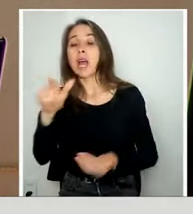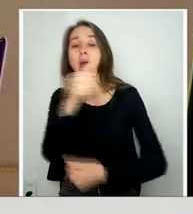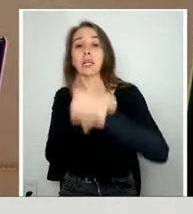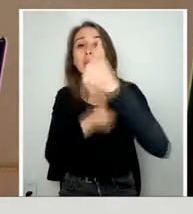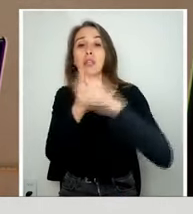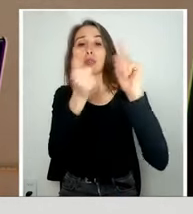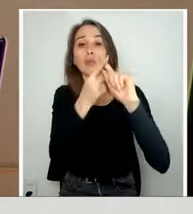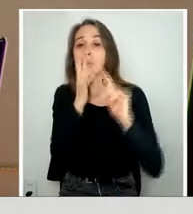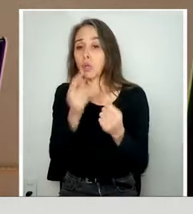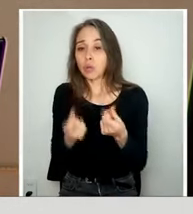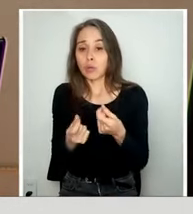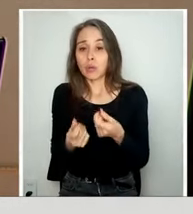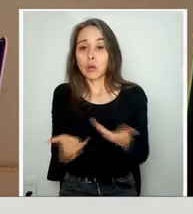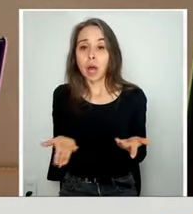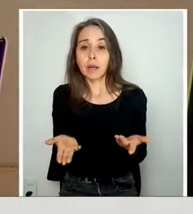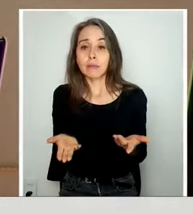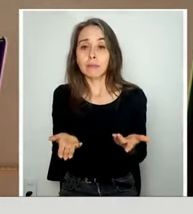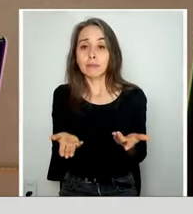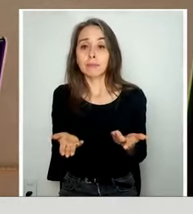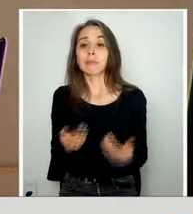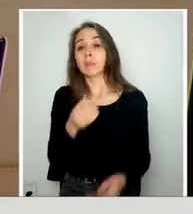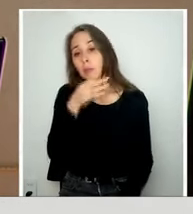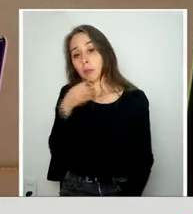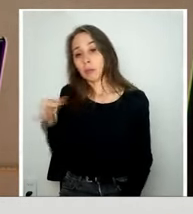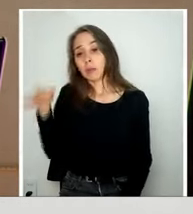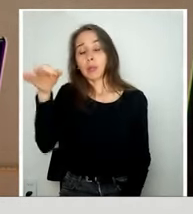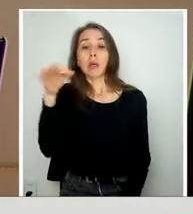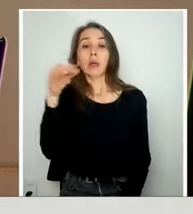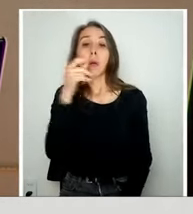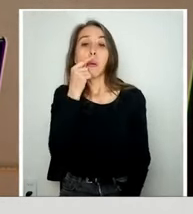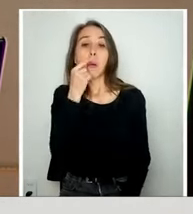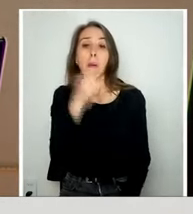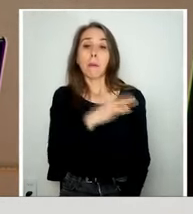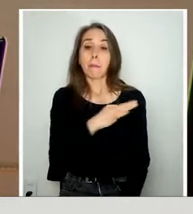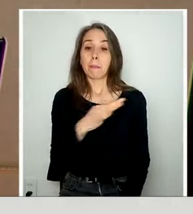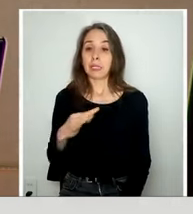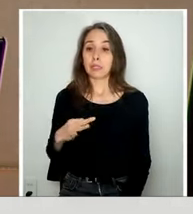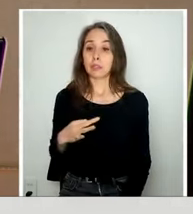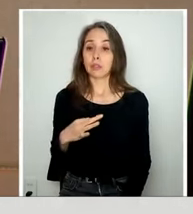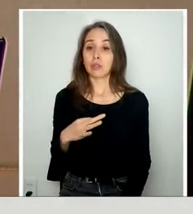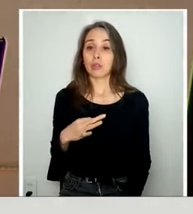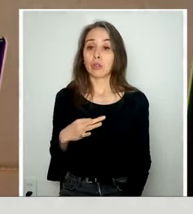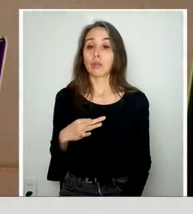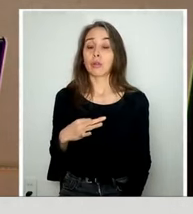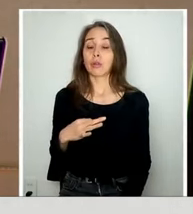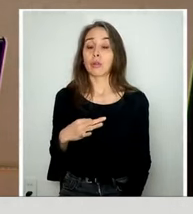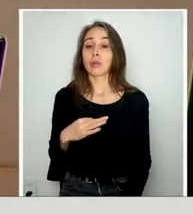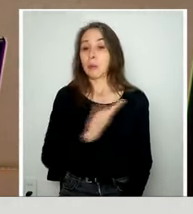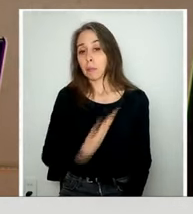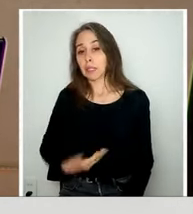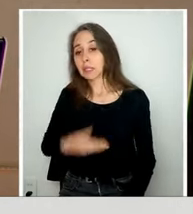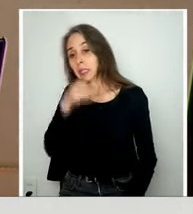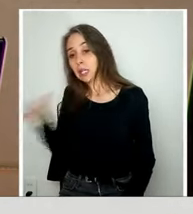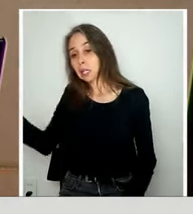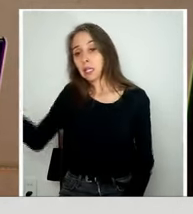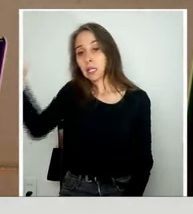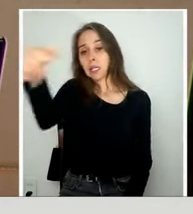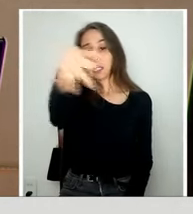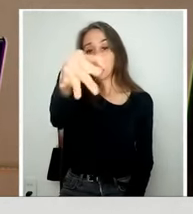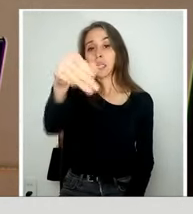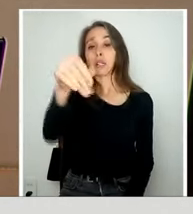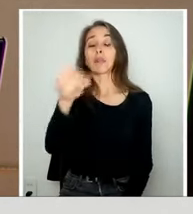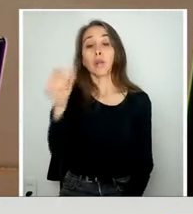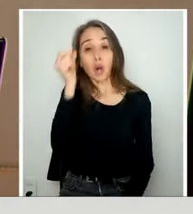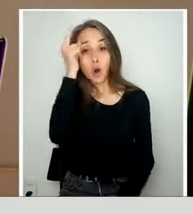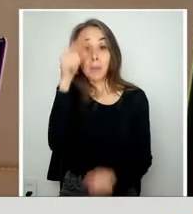entonces ministro usted por su intermedio presidenta usted entenderá que esta situación